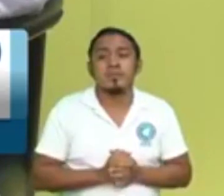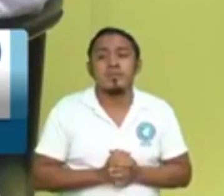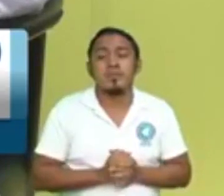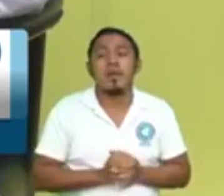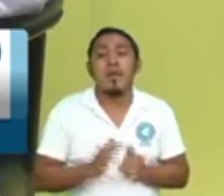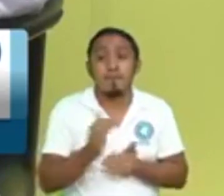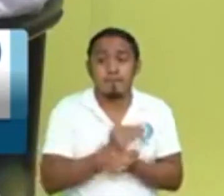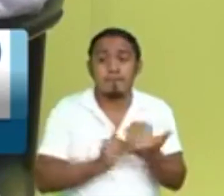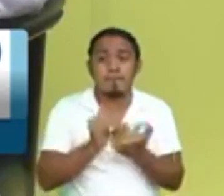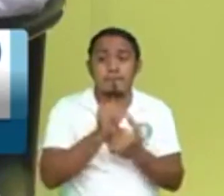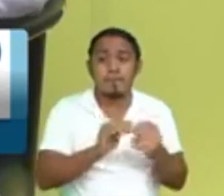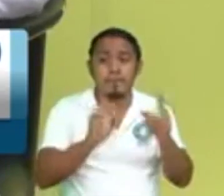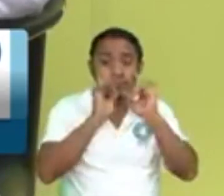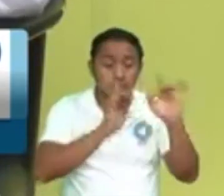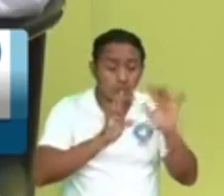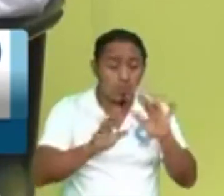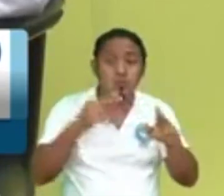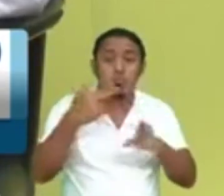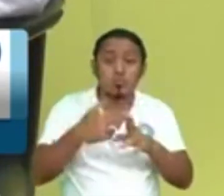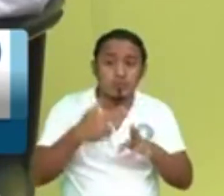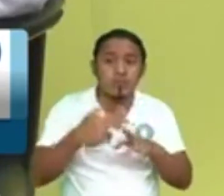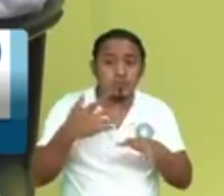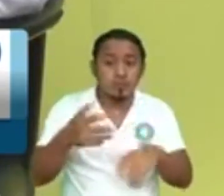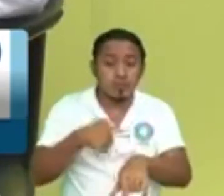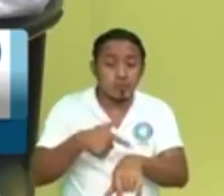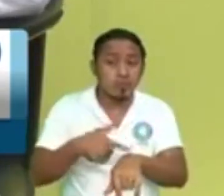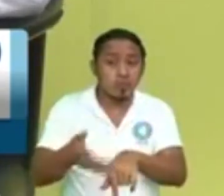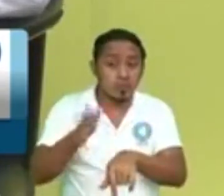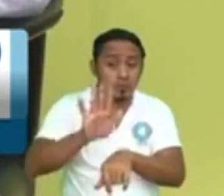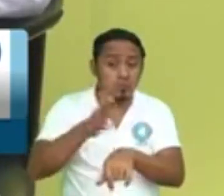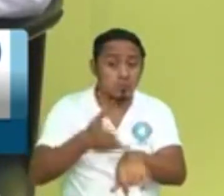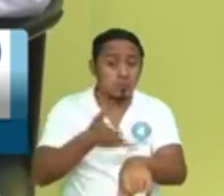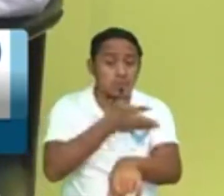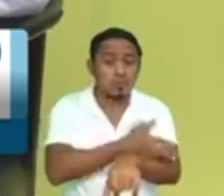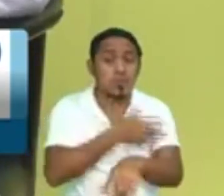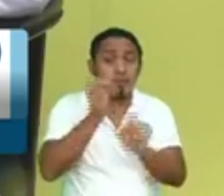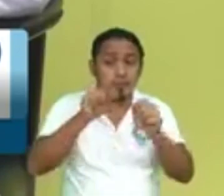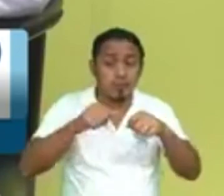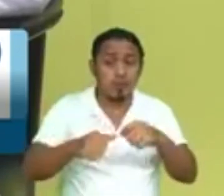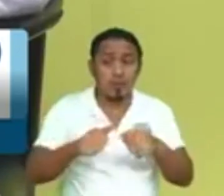lo valoramos como uno de alto riesgo por el antecedente que tiene y sabemos que en cualquier momento